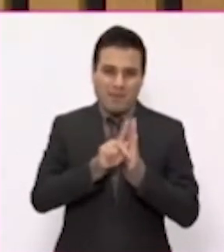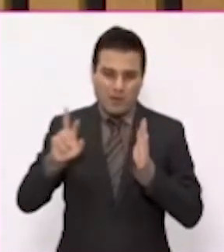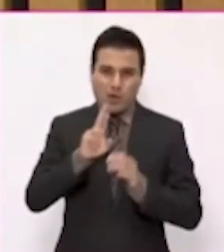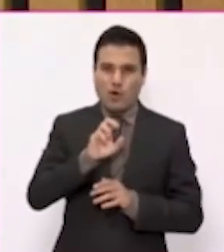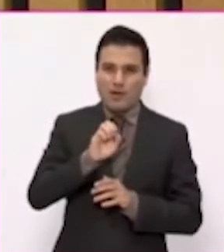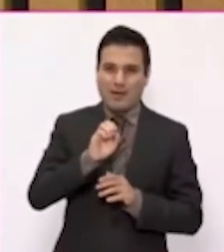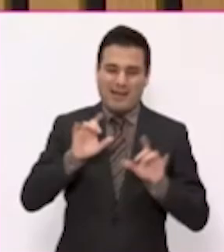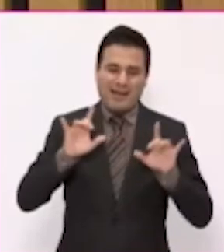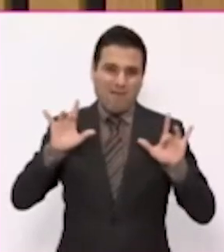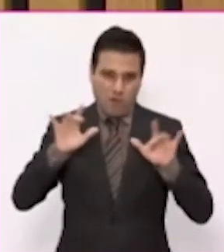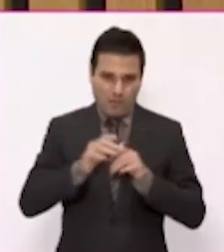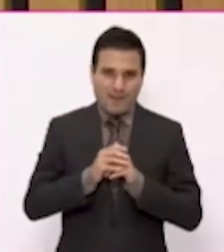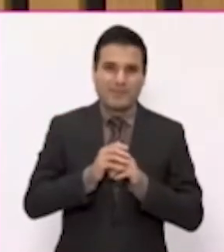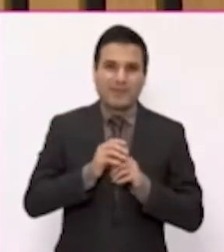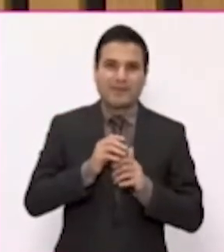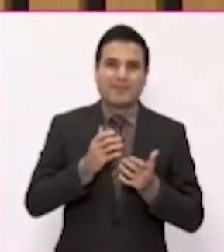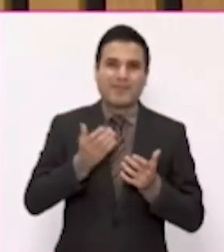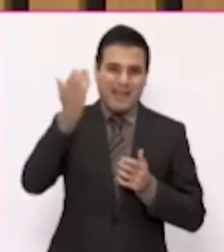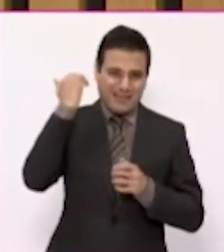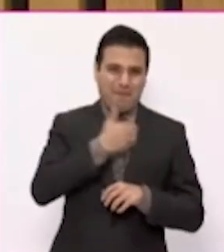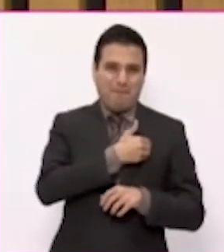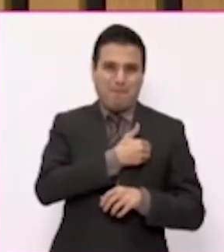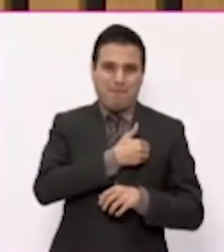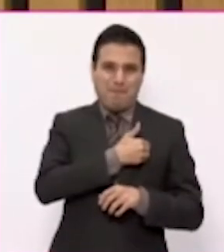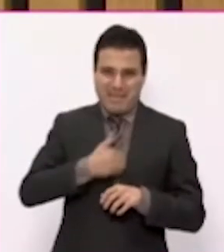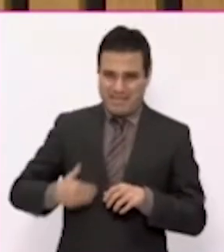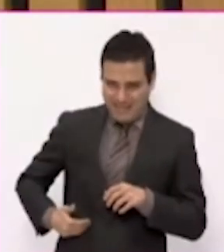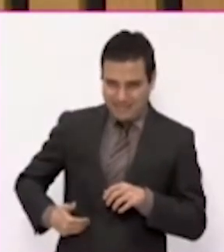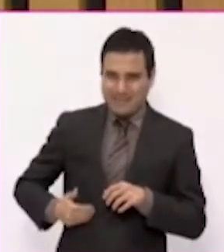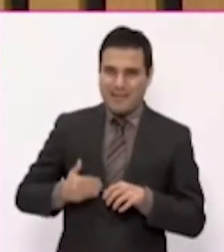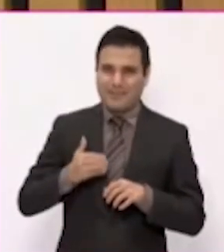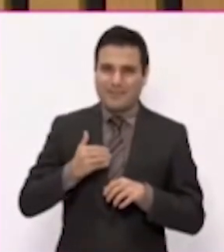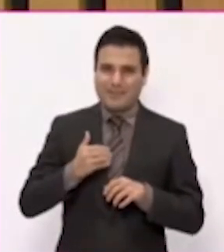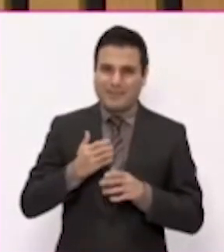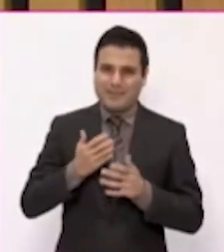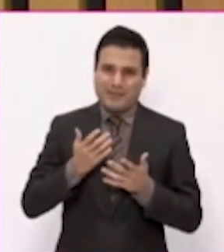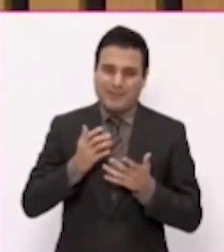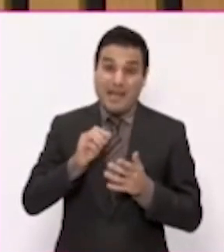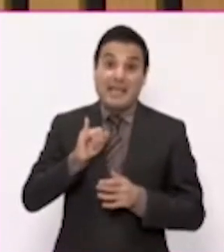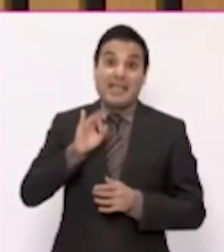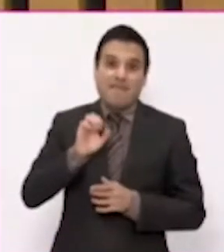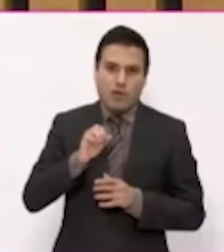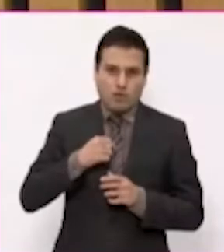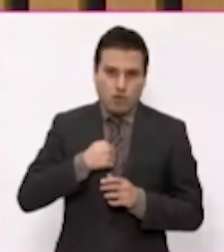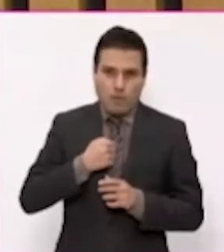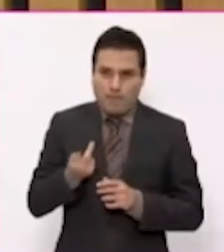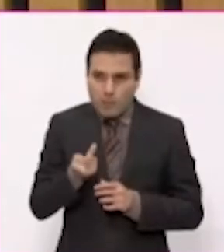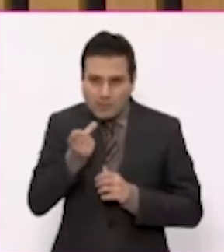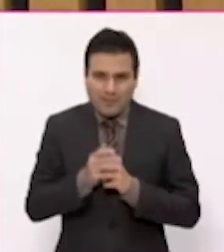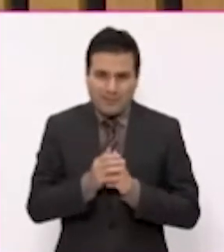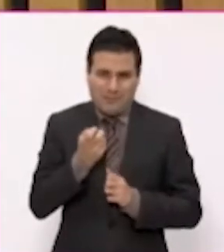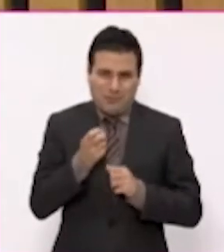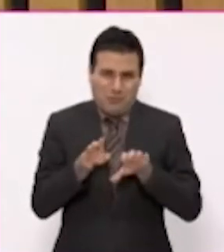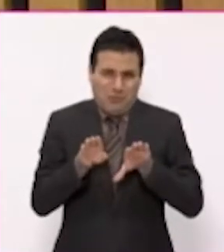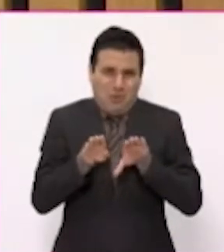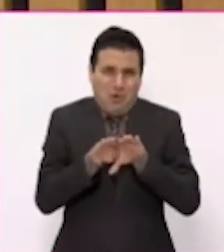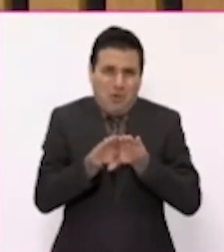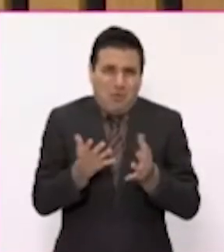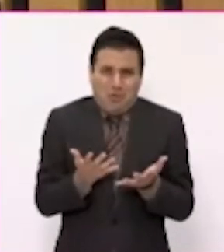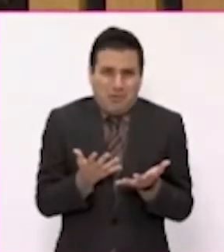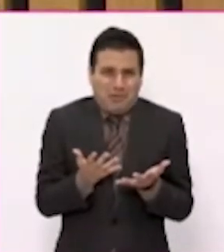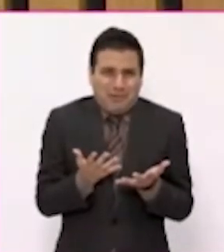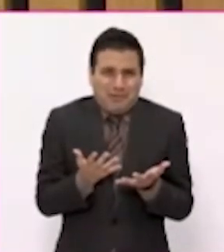el 20 de noviembre con el presidente del Consejo General del IFE y él me dijo que no sabía nada. Y o es un actor consumado o ni siquiera